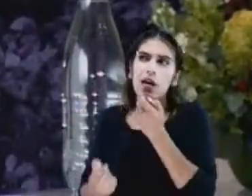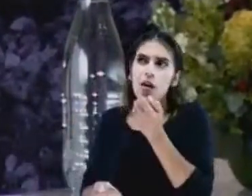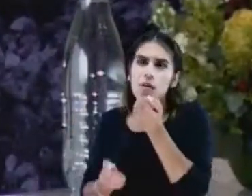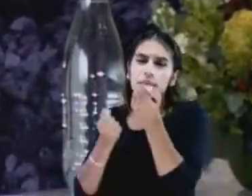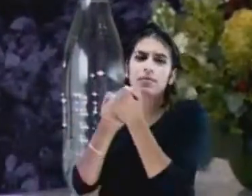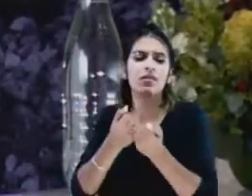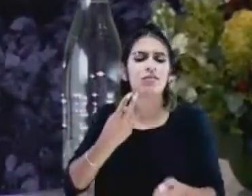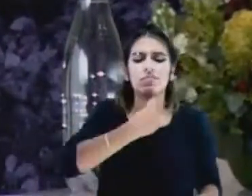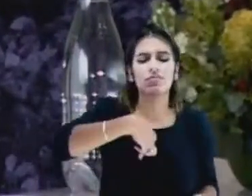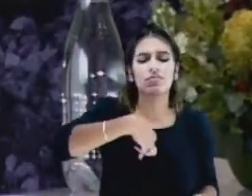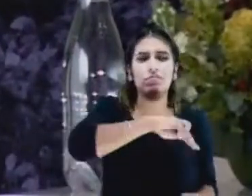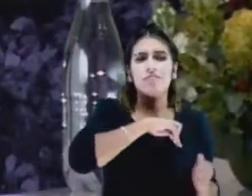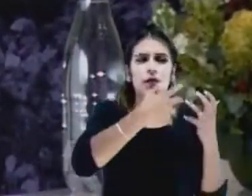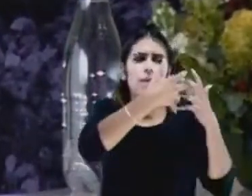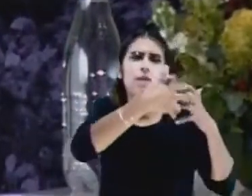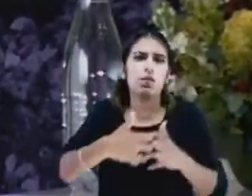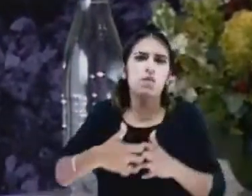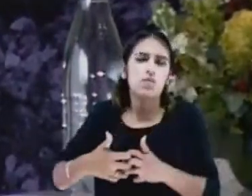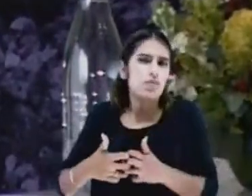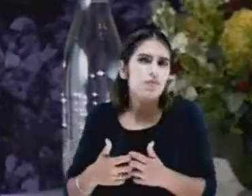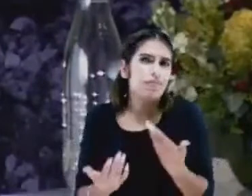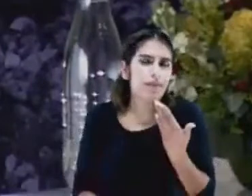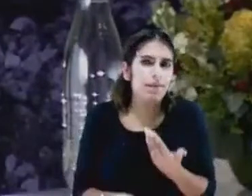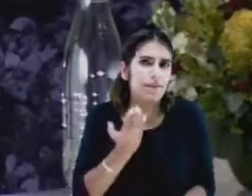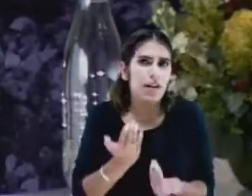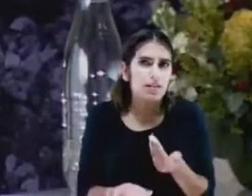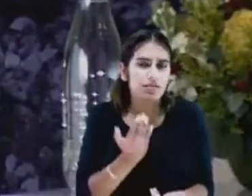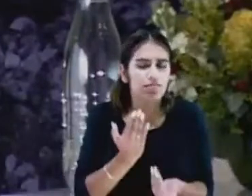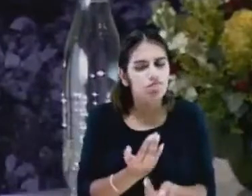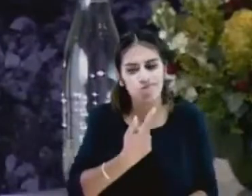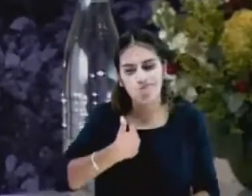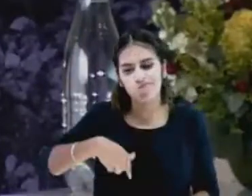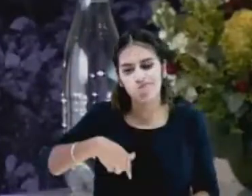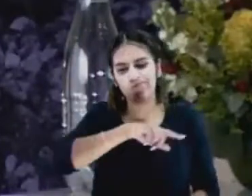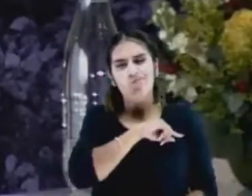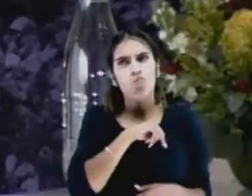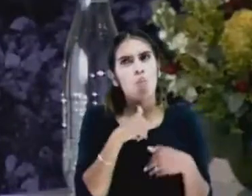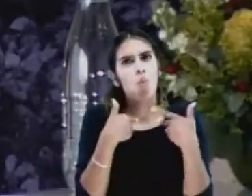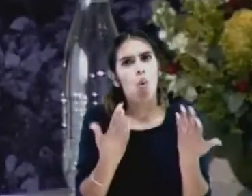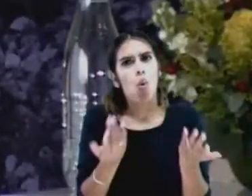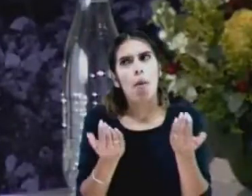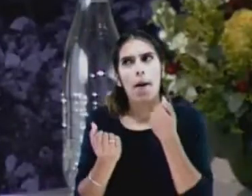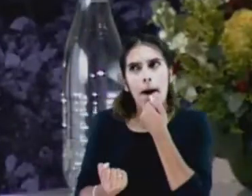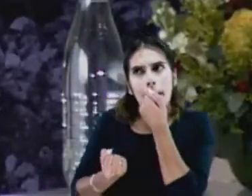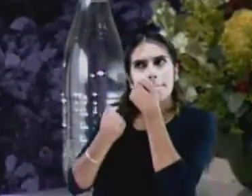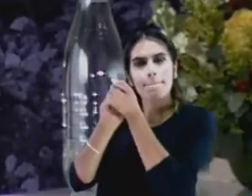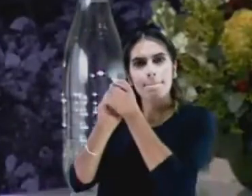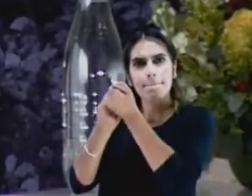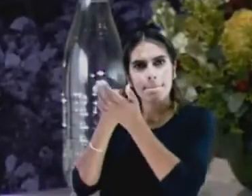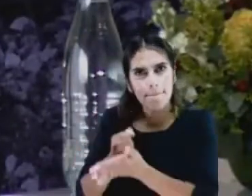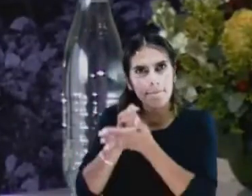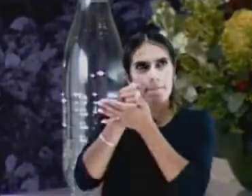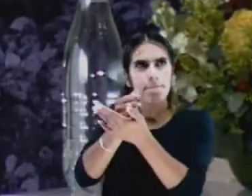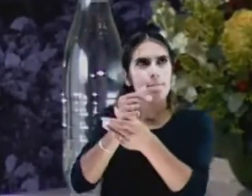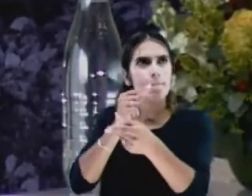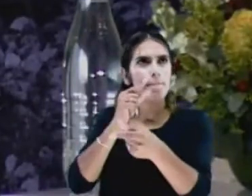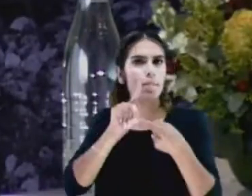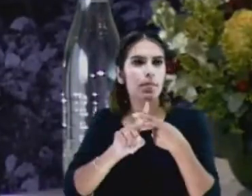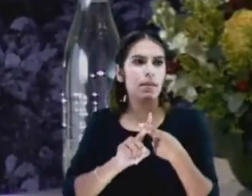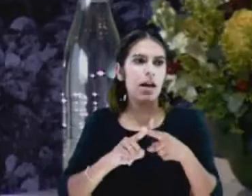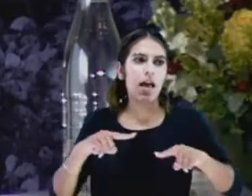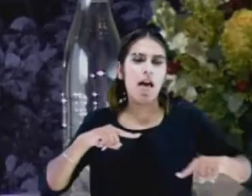sí muy simple sea cómo podemos ayudar para que haya una mejor administración pública obviamente